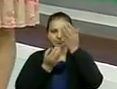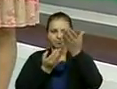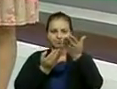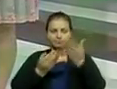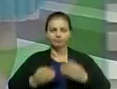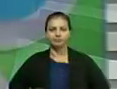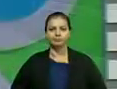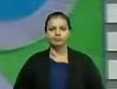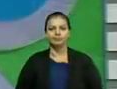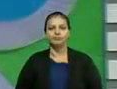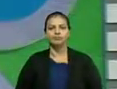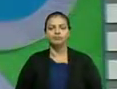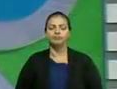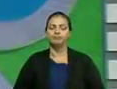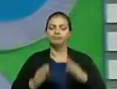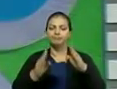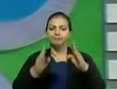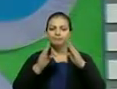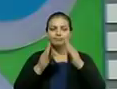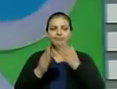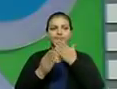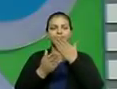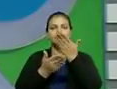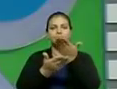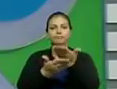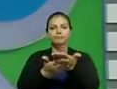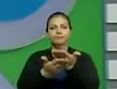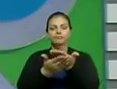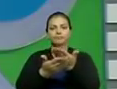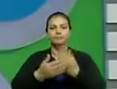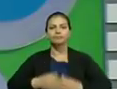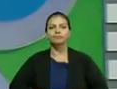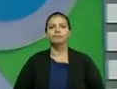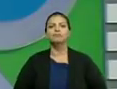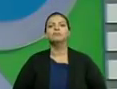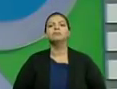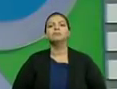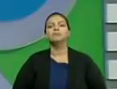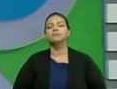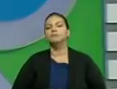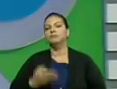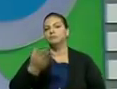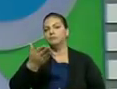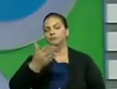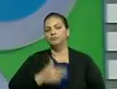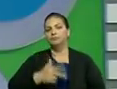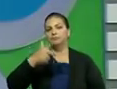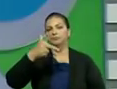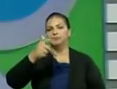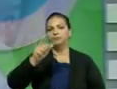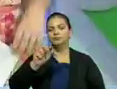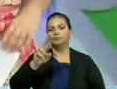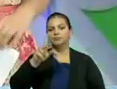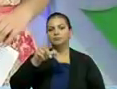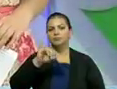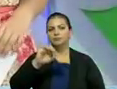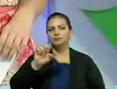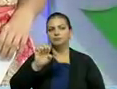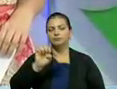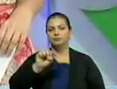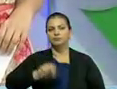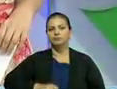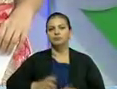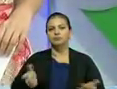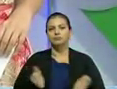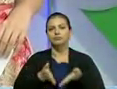Exteriores, amigos televidentes, gracias por permanecer en nuestra sintonía. Una vez más nos enlazamos con nuestro compañero Charlie Pisa, quien se encuentra en el sector